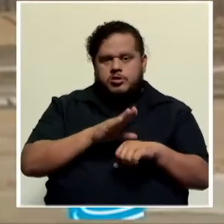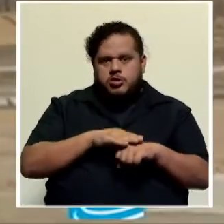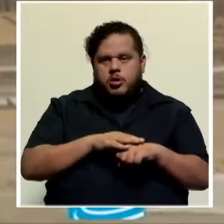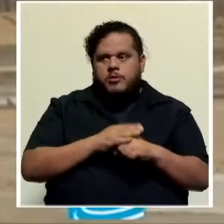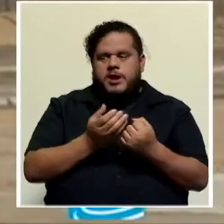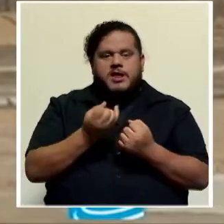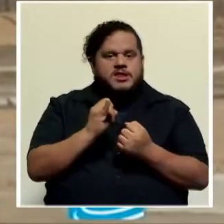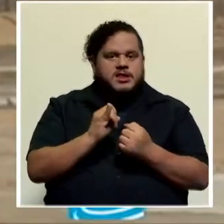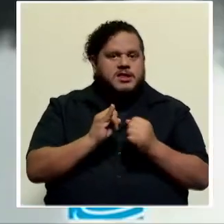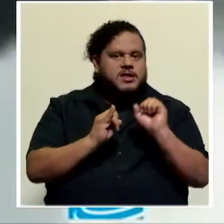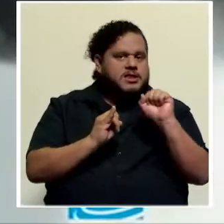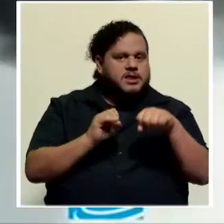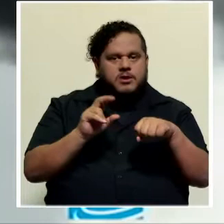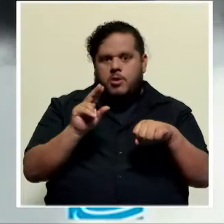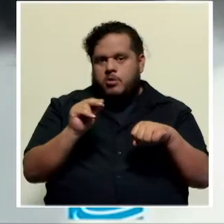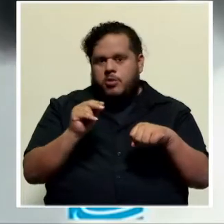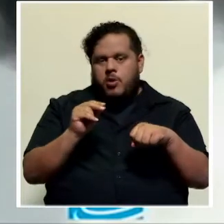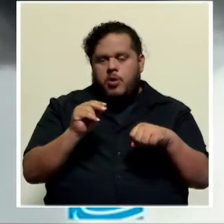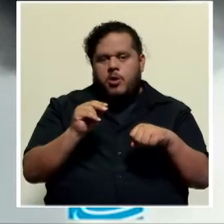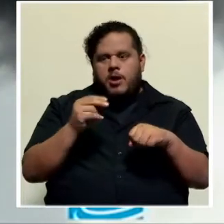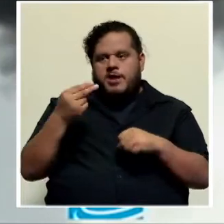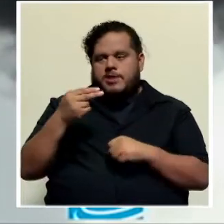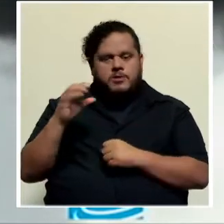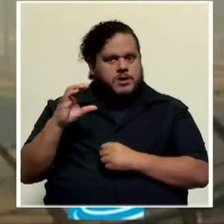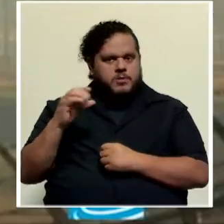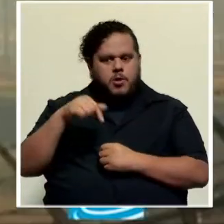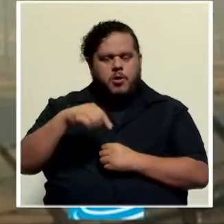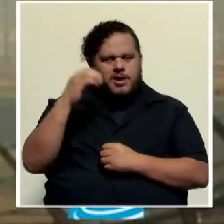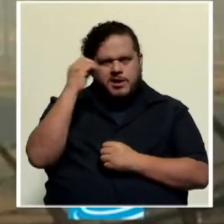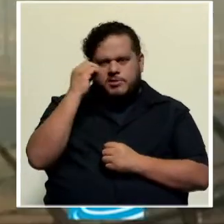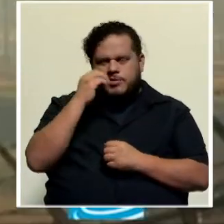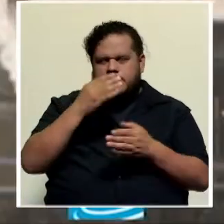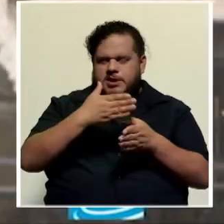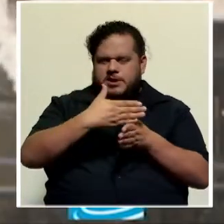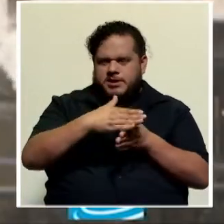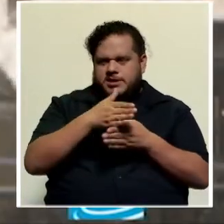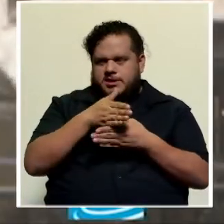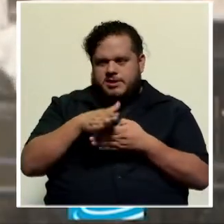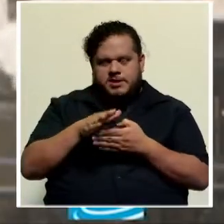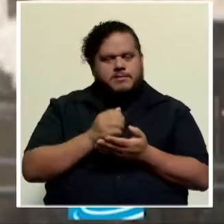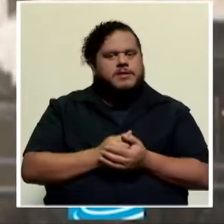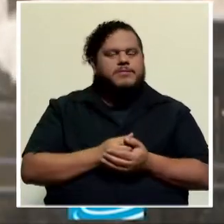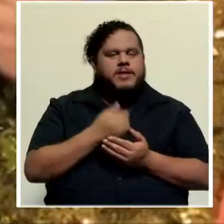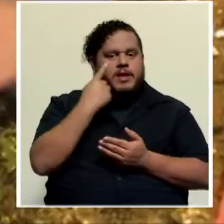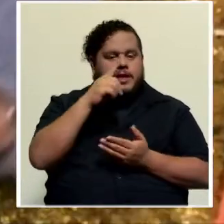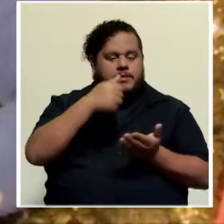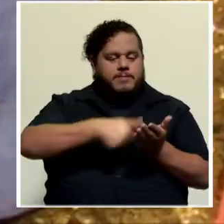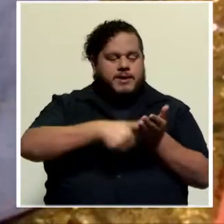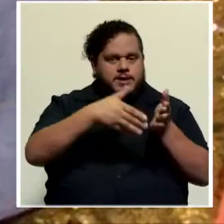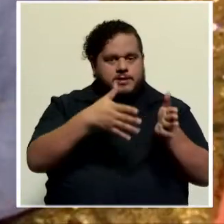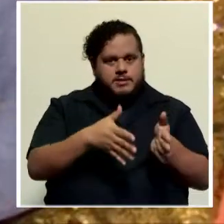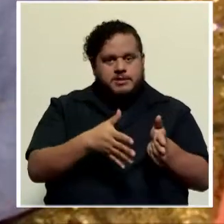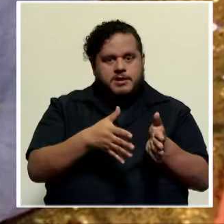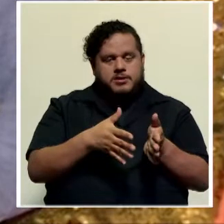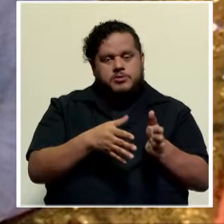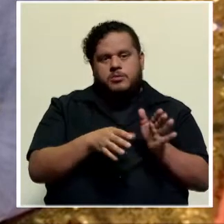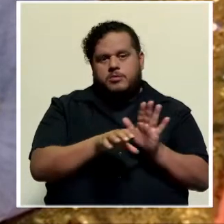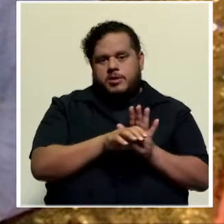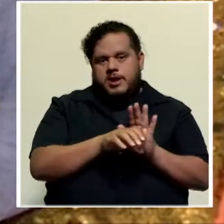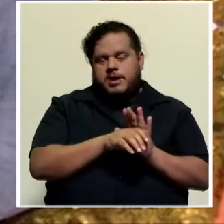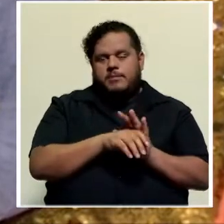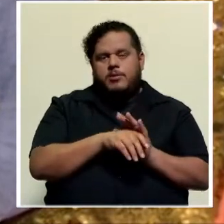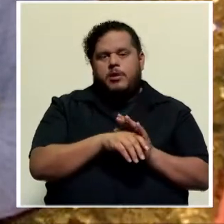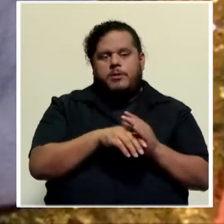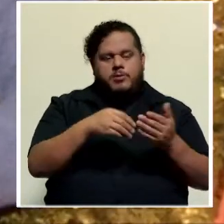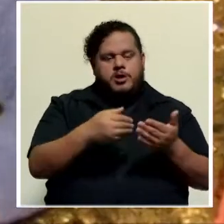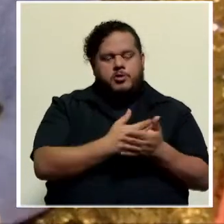explotar hidrocarburos, hoy las opiniones están divididas. Para el candidato presidencial por el partido